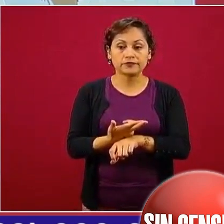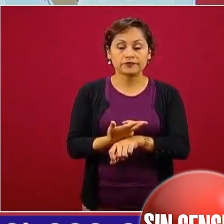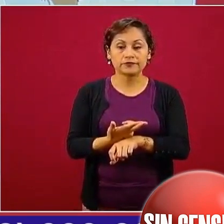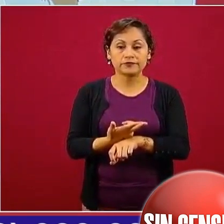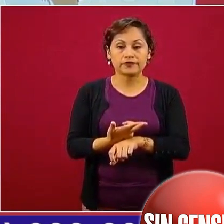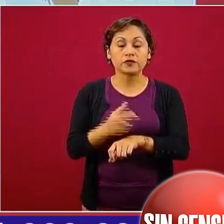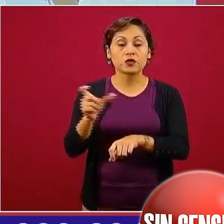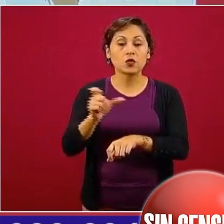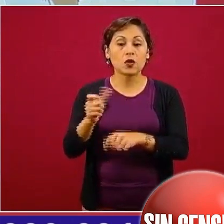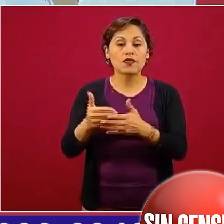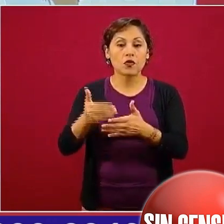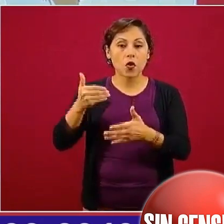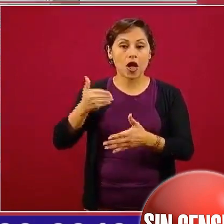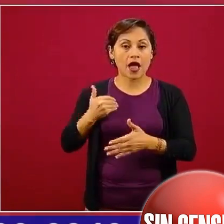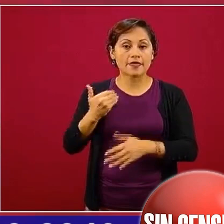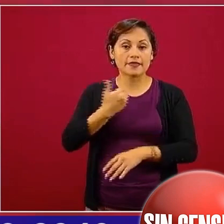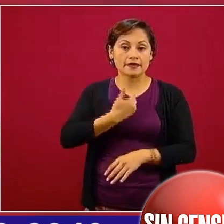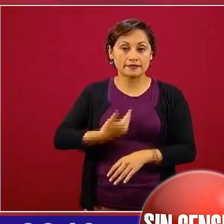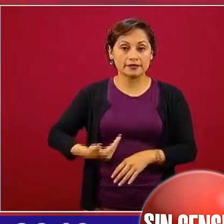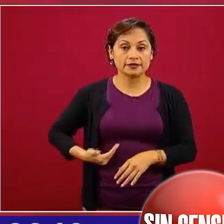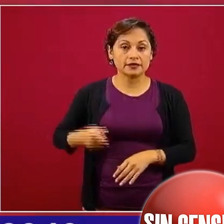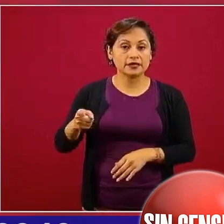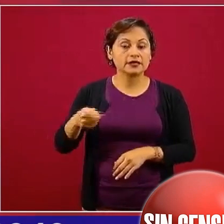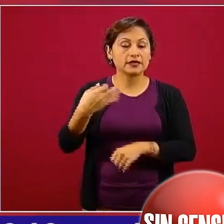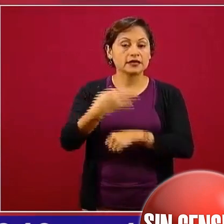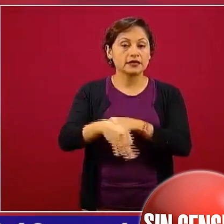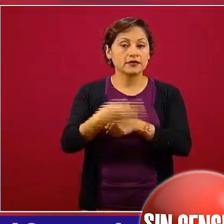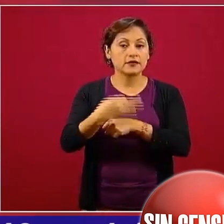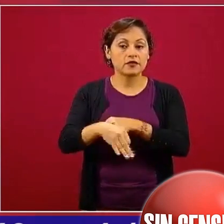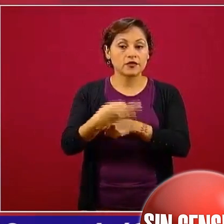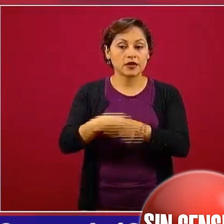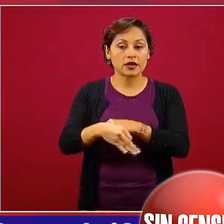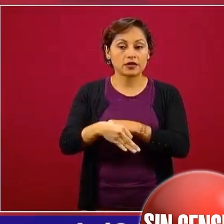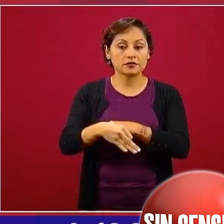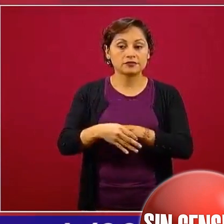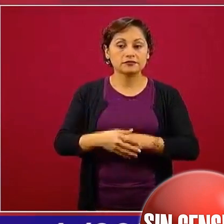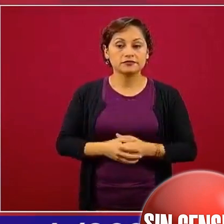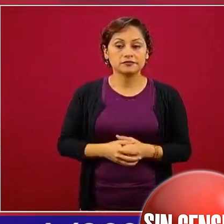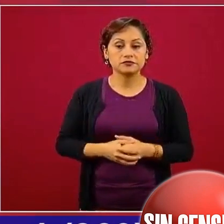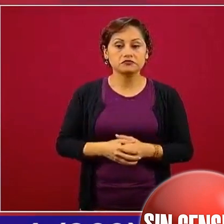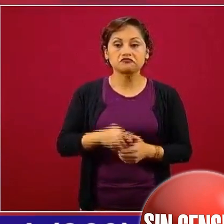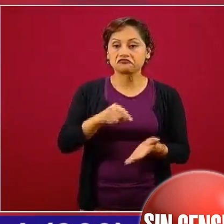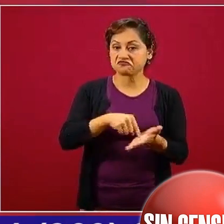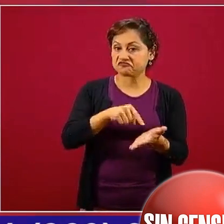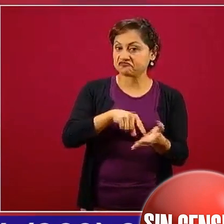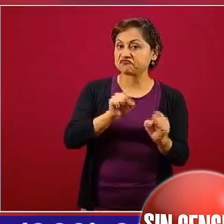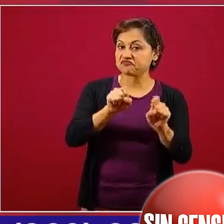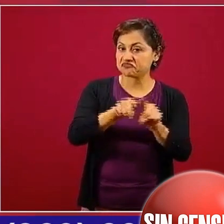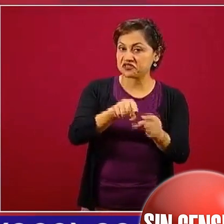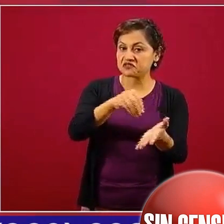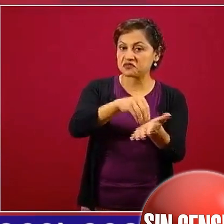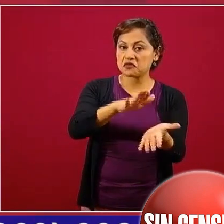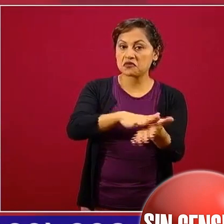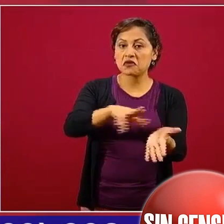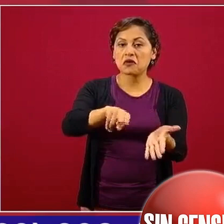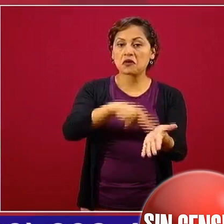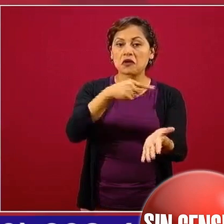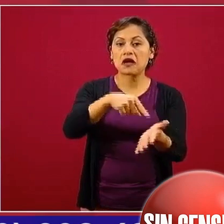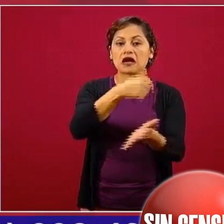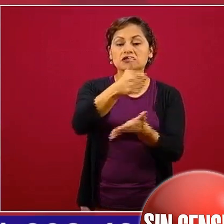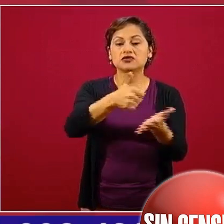interinato, que también se acuerda en el pacto de Ciudad